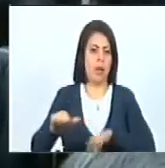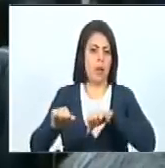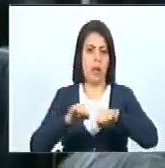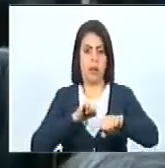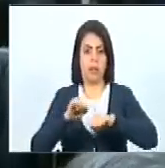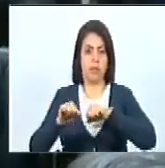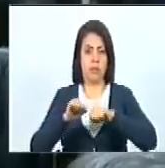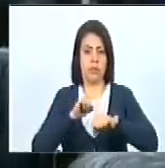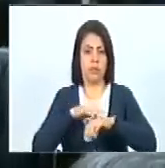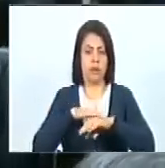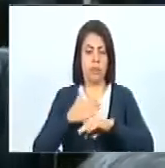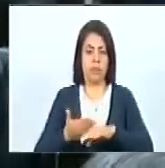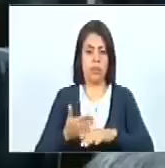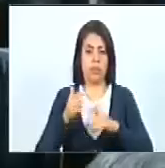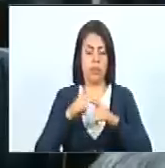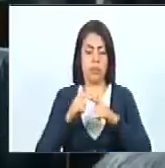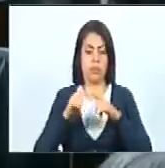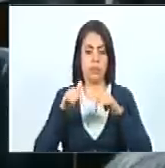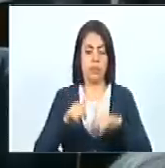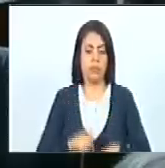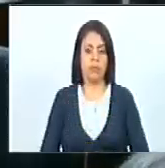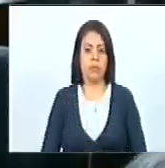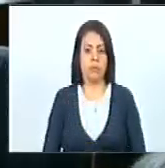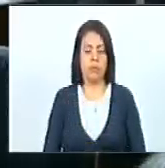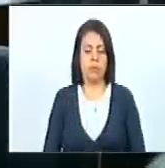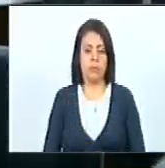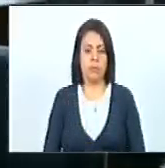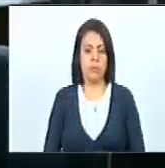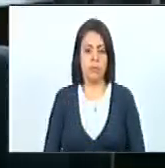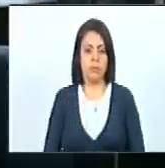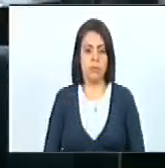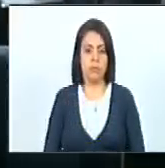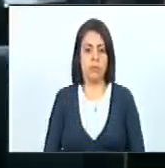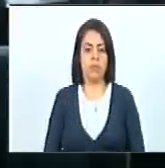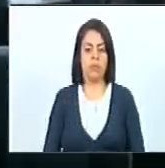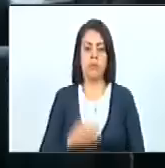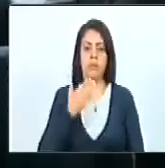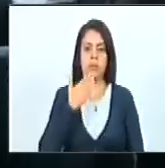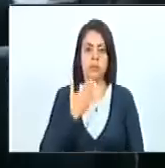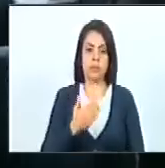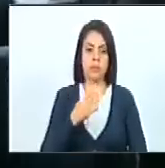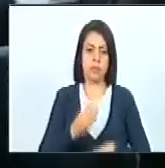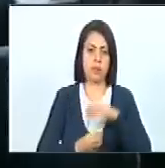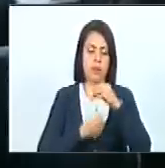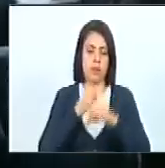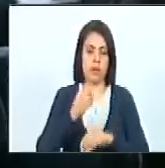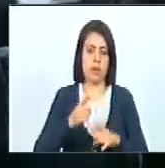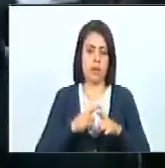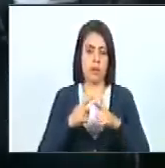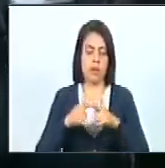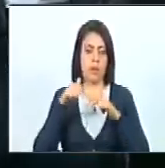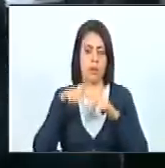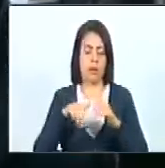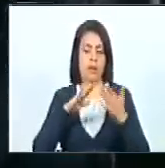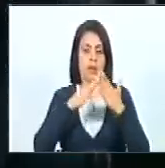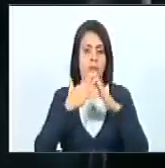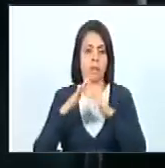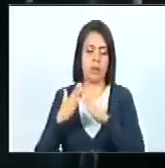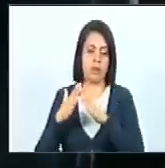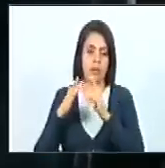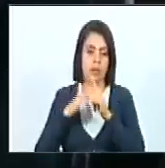acciones en función de la solicitud que nos hicieran estas